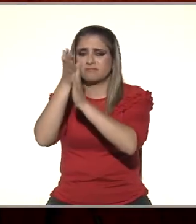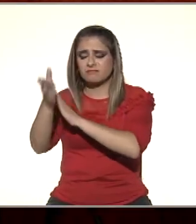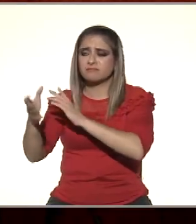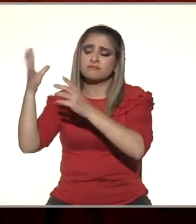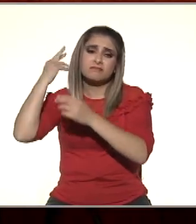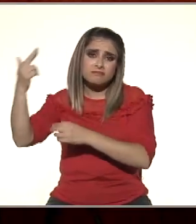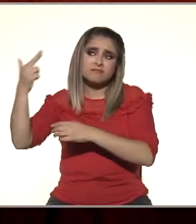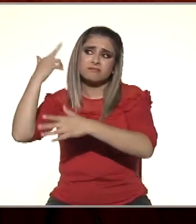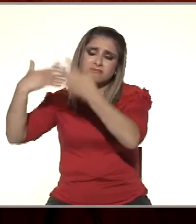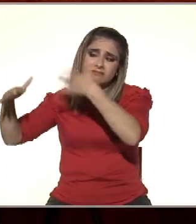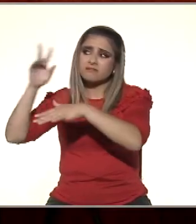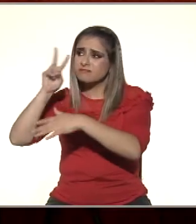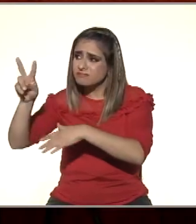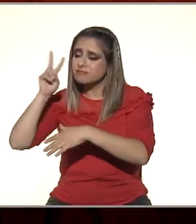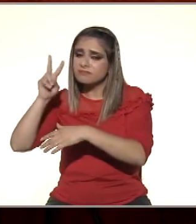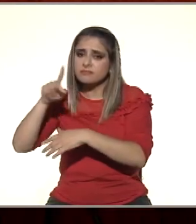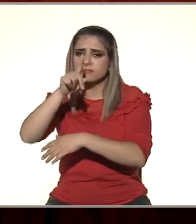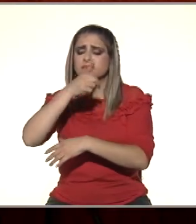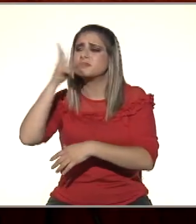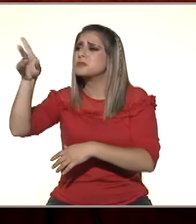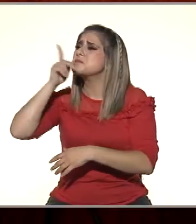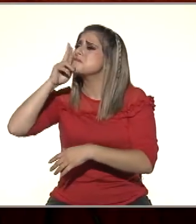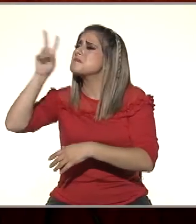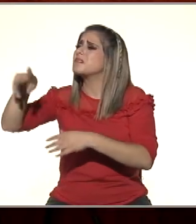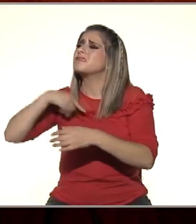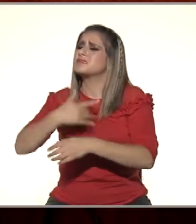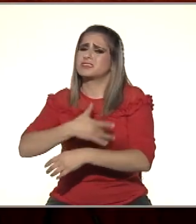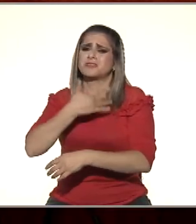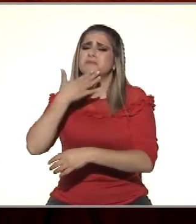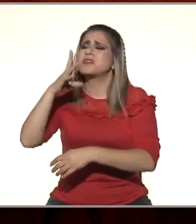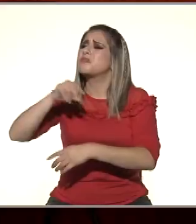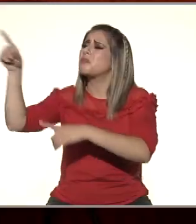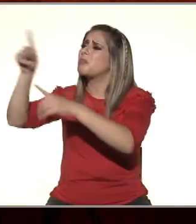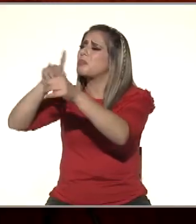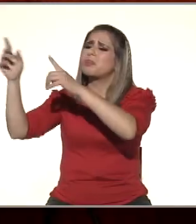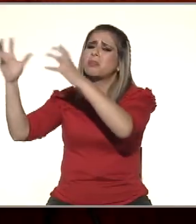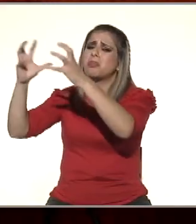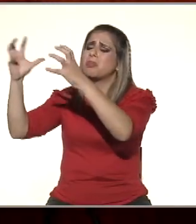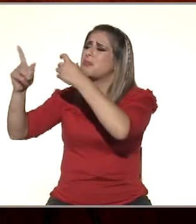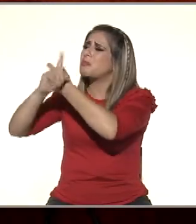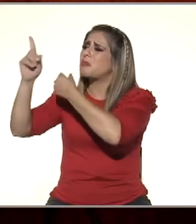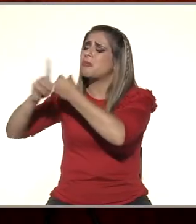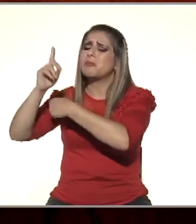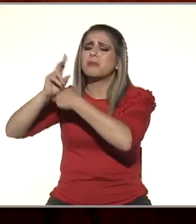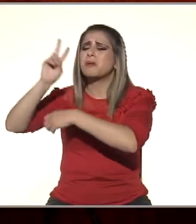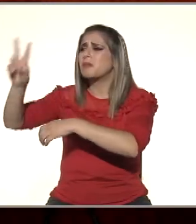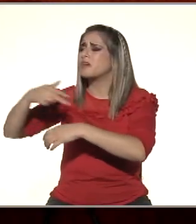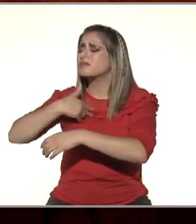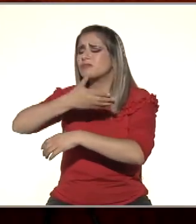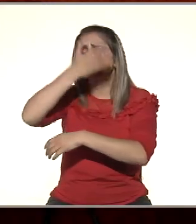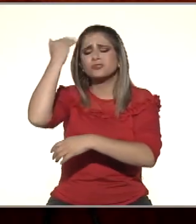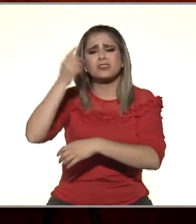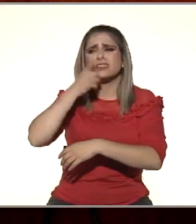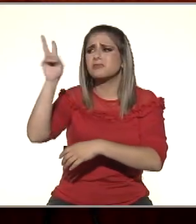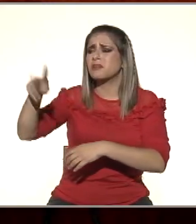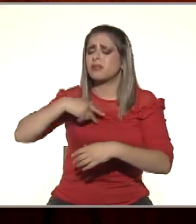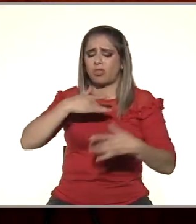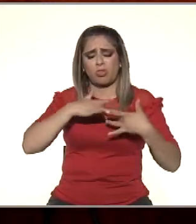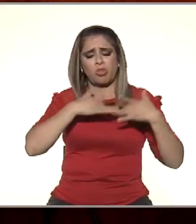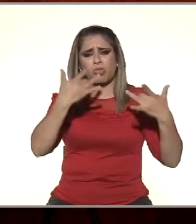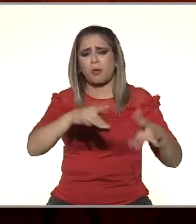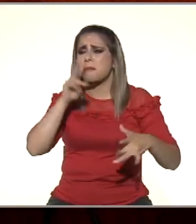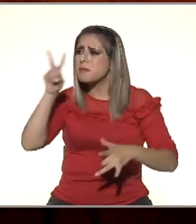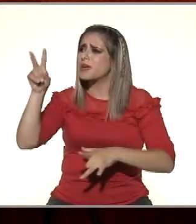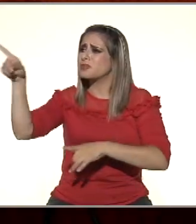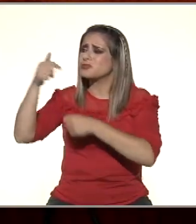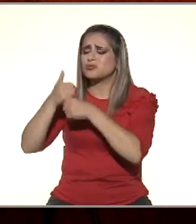le puedes decir a tu mamá o tu papá, me siento incómodo con lo que estás diciendo y no sé qué decirte, tal cual, no sé qué decirte y me duele ver que